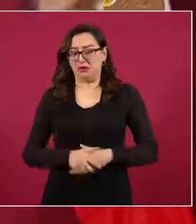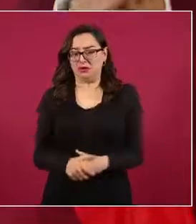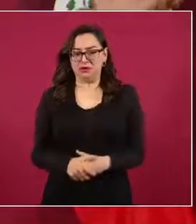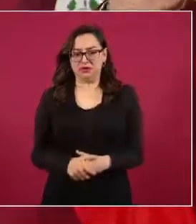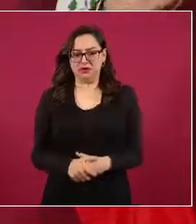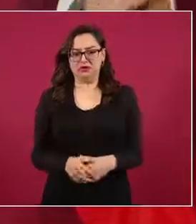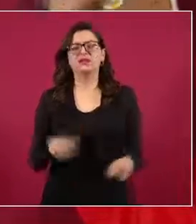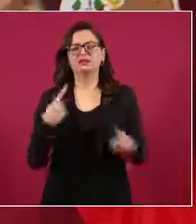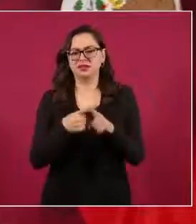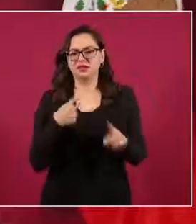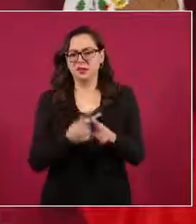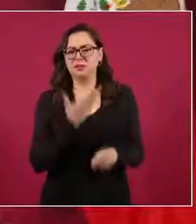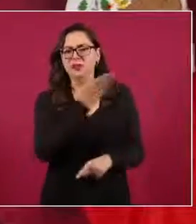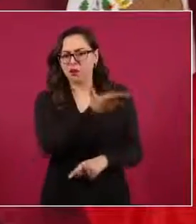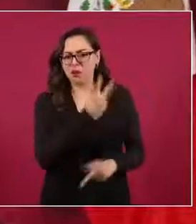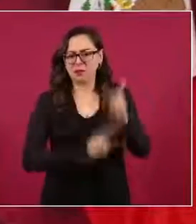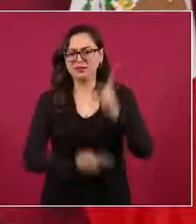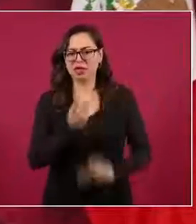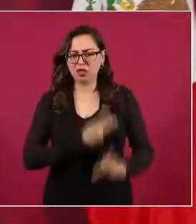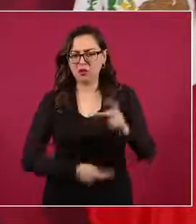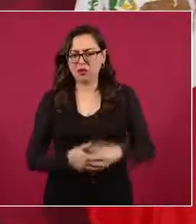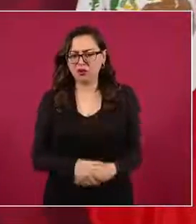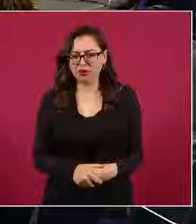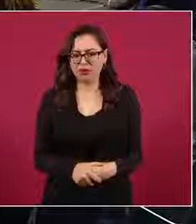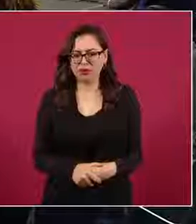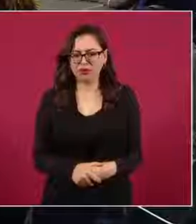si es la deuda